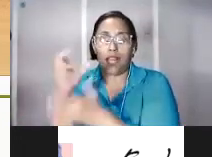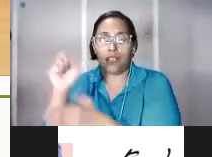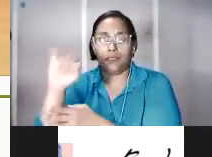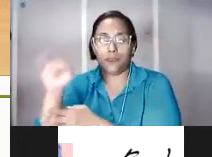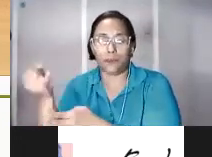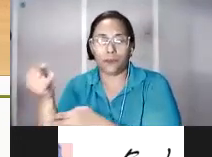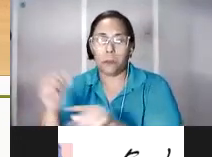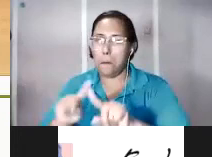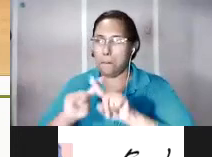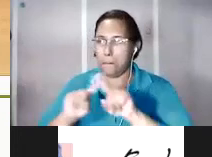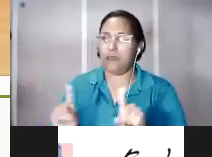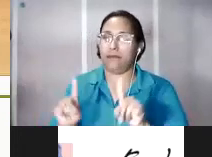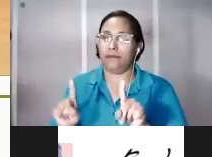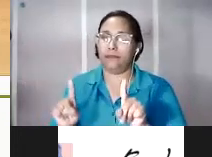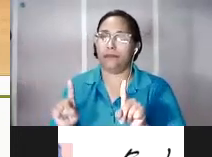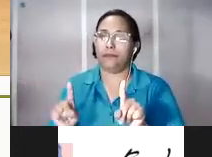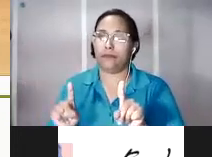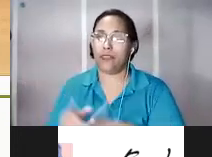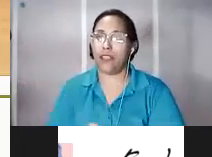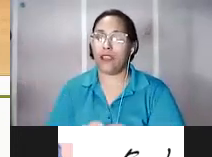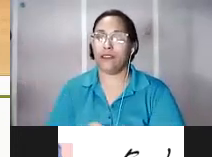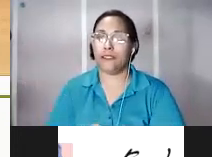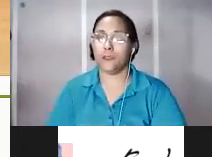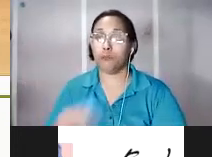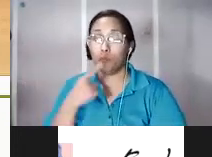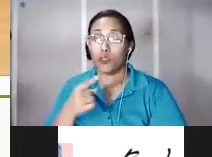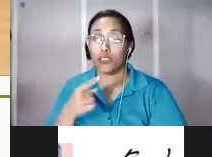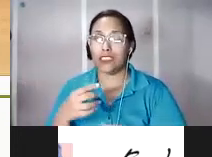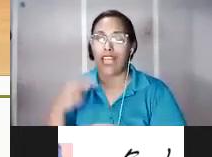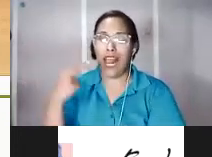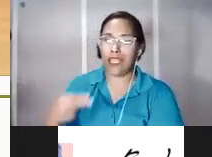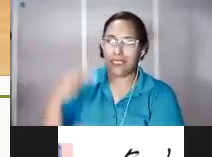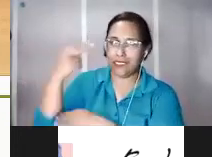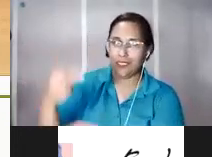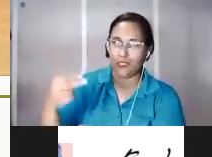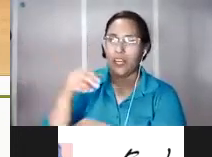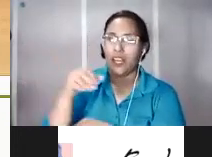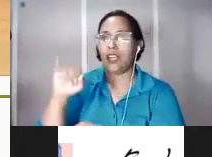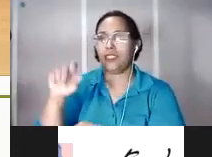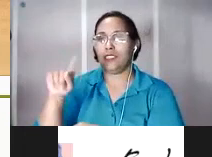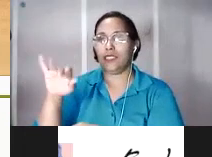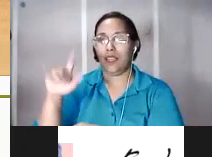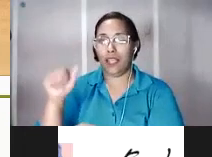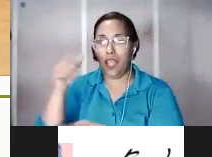San Juan. Pero hay algo que, como dice la historiadora italiana,